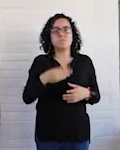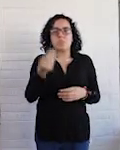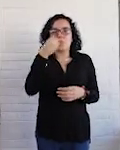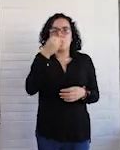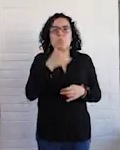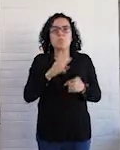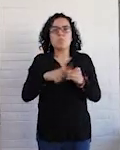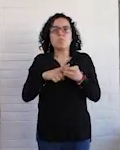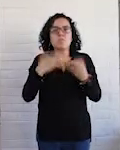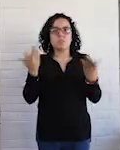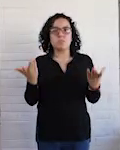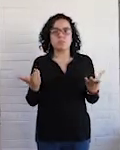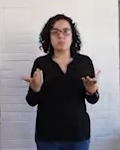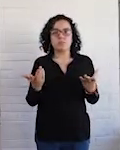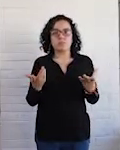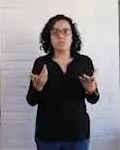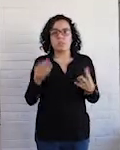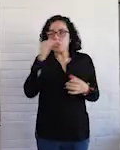la gente?